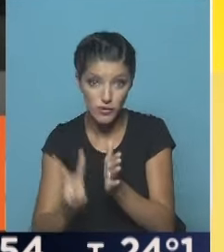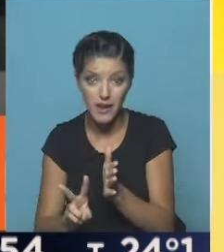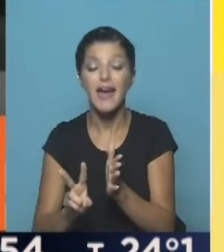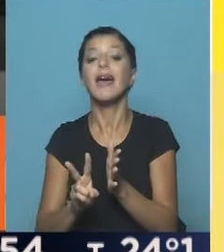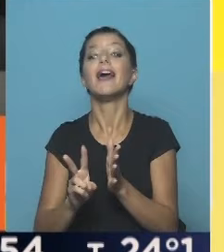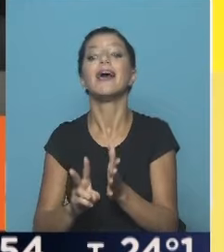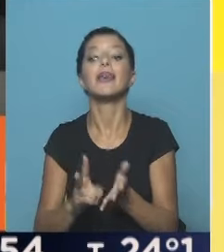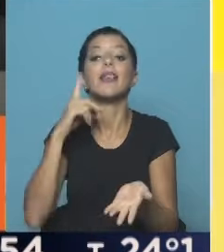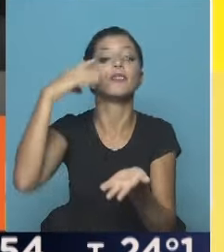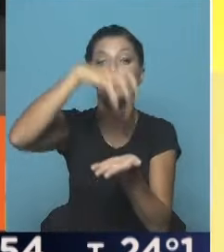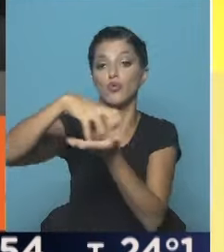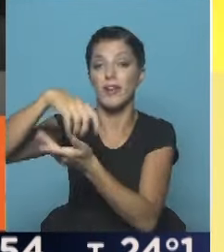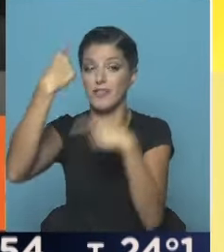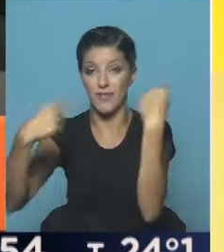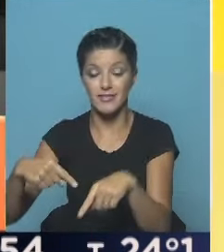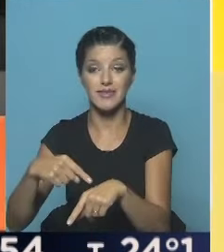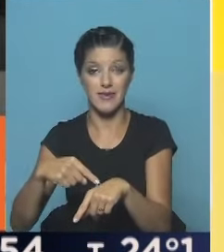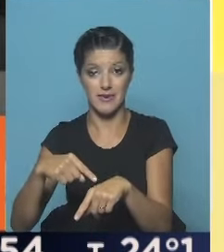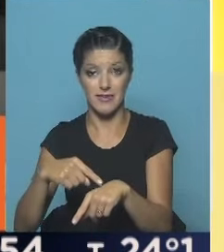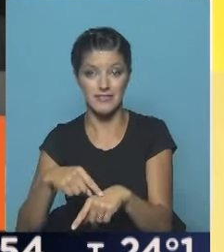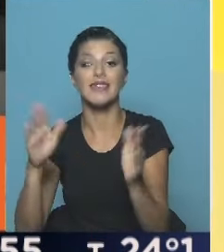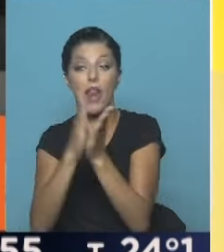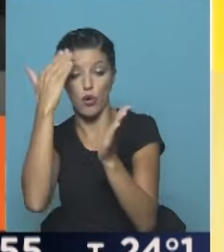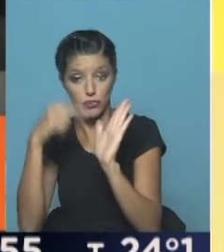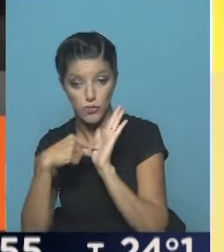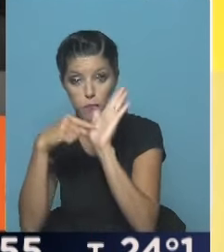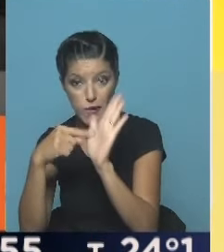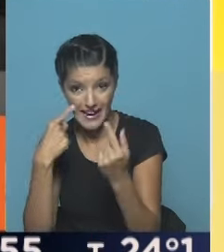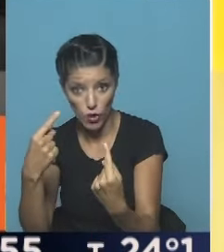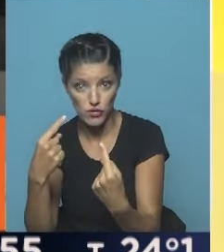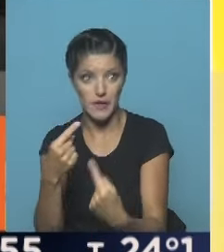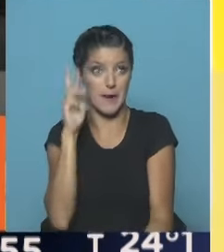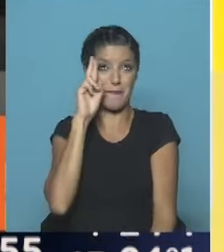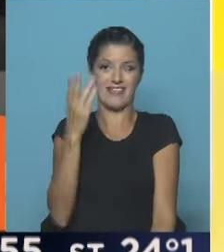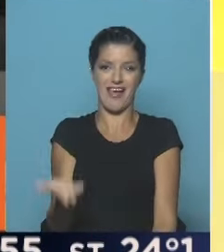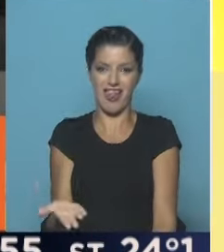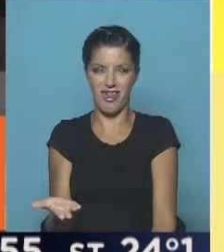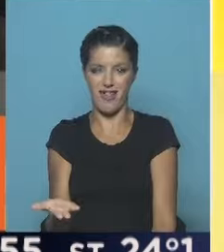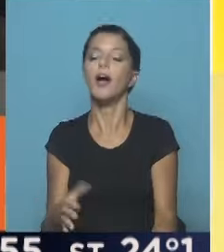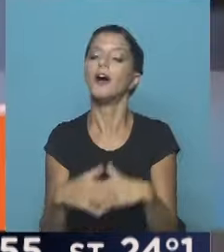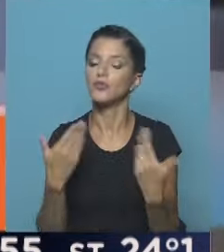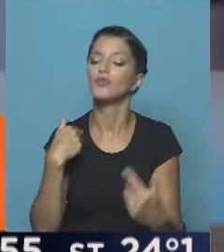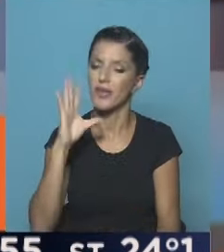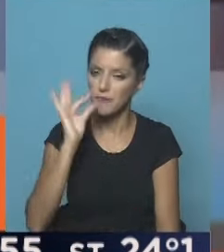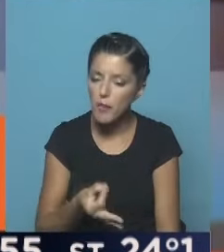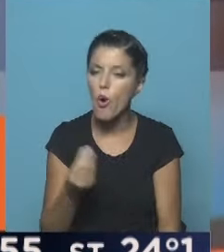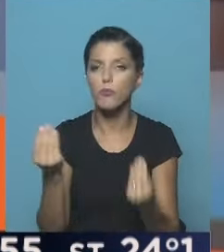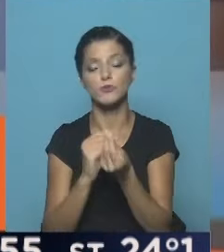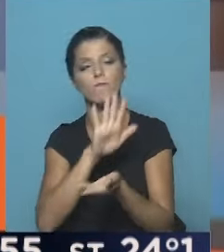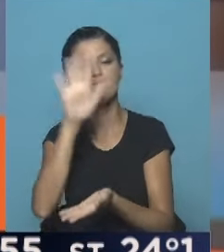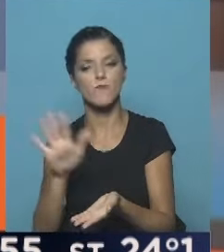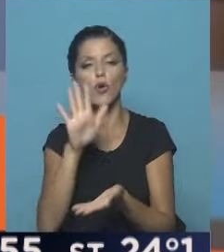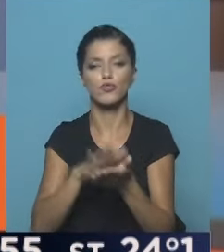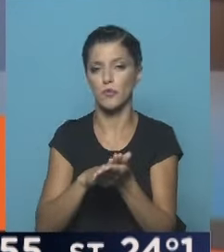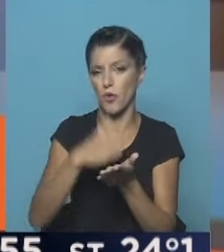mecanismos institucionales establecidos por la Constitución, lo cual sabemos que abre muchísimos interrogantes a raíz de lo que pasó